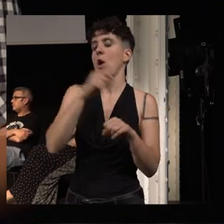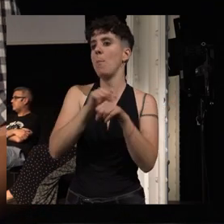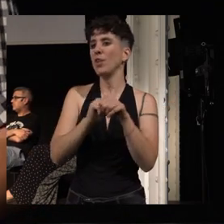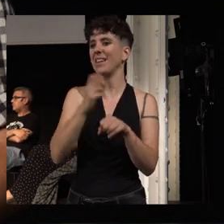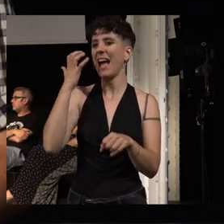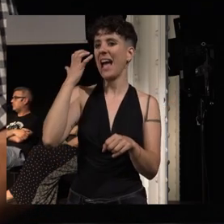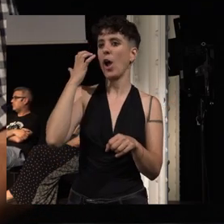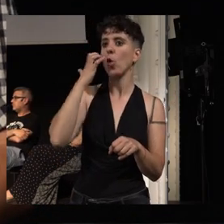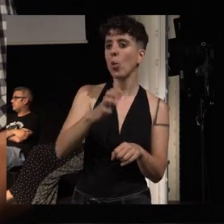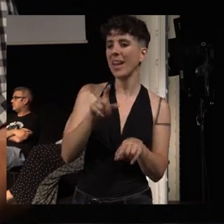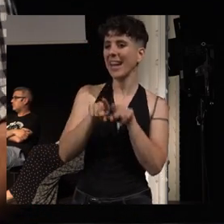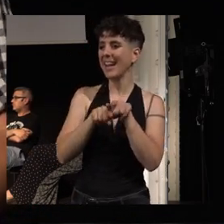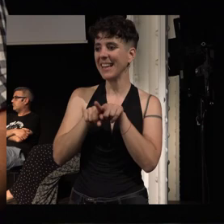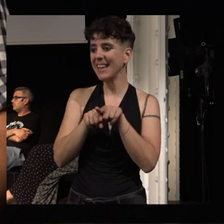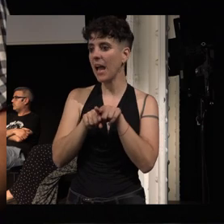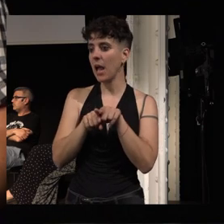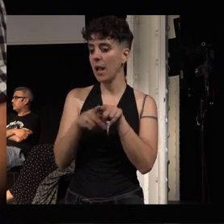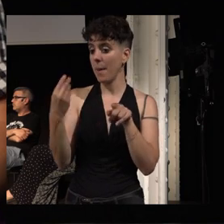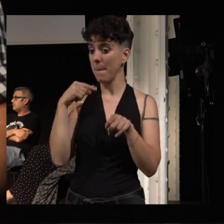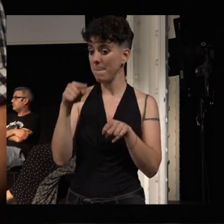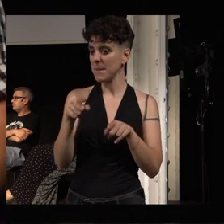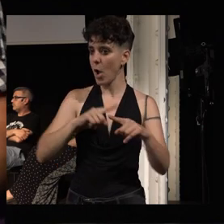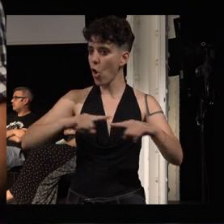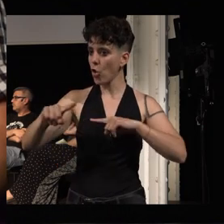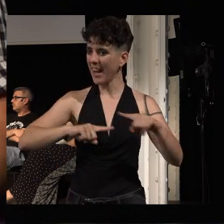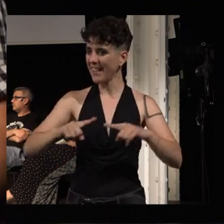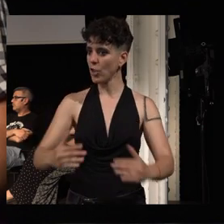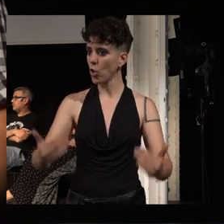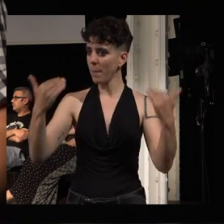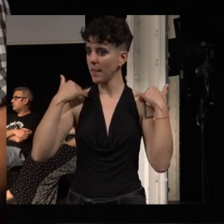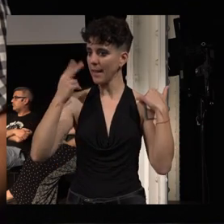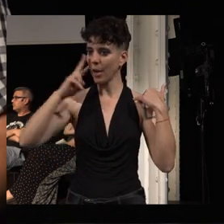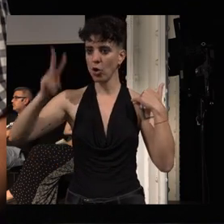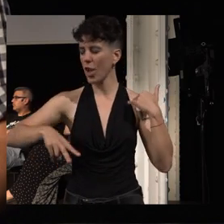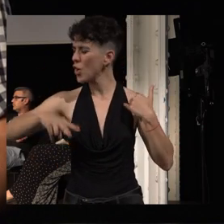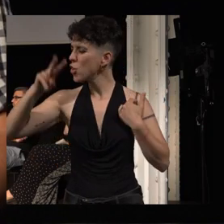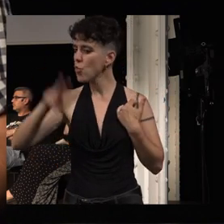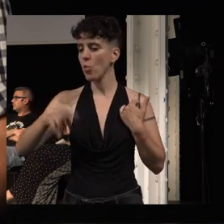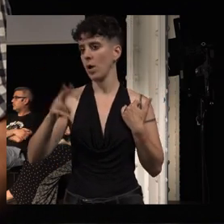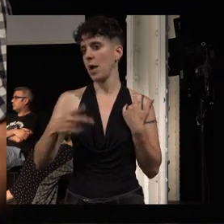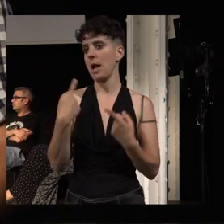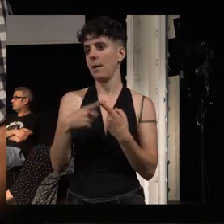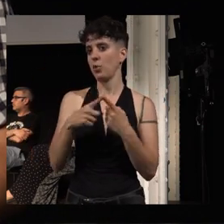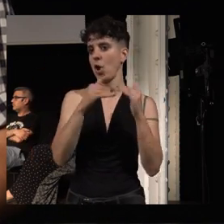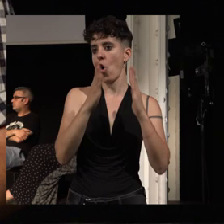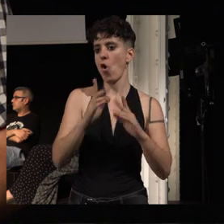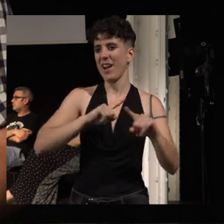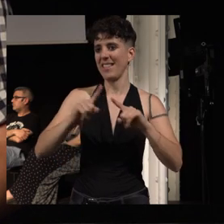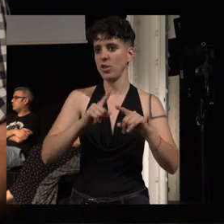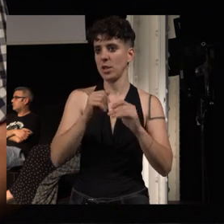crítica no reconocería de ningún modo esta organización competencial en la cual sí que operan las organizaciones institucionales,